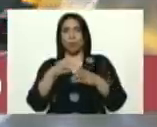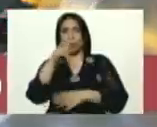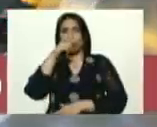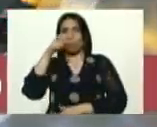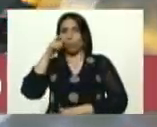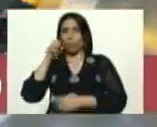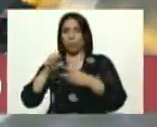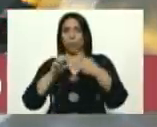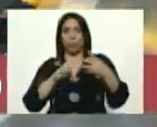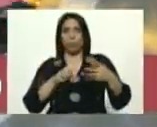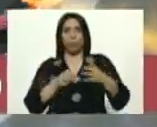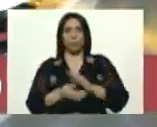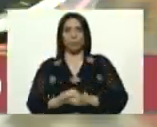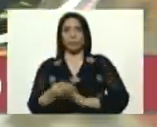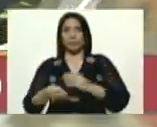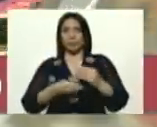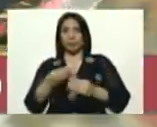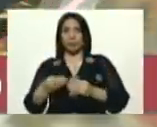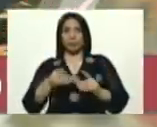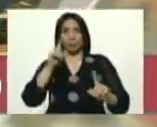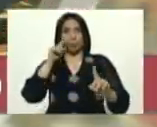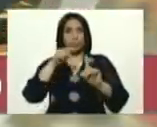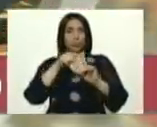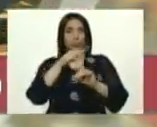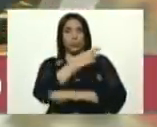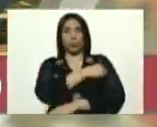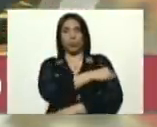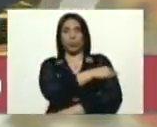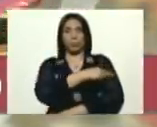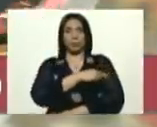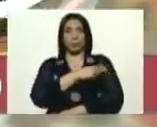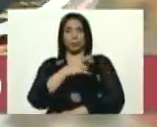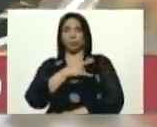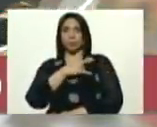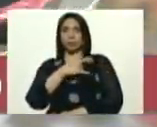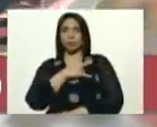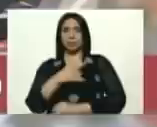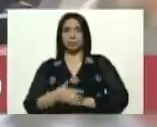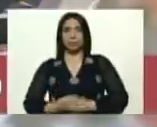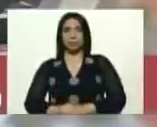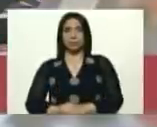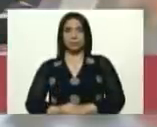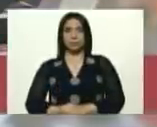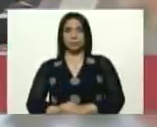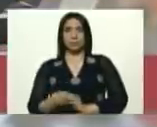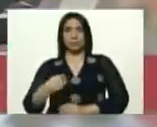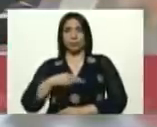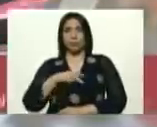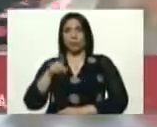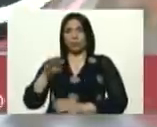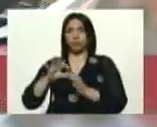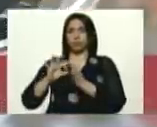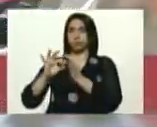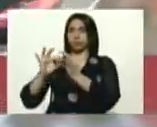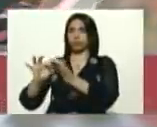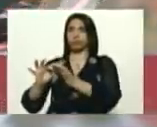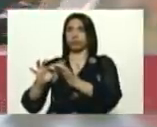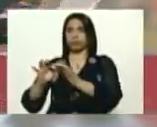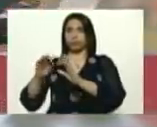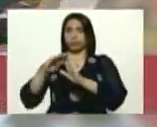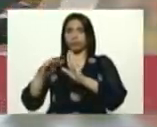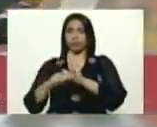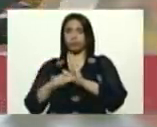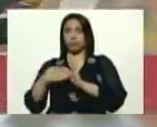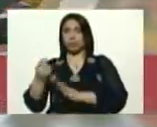hizo una intervención del Hospital Universitario. Bueno, estamos allí consolidando los esquemas de